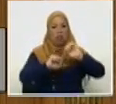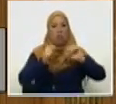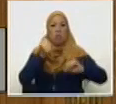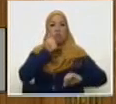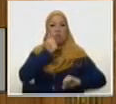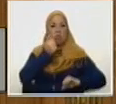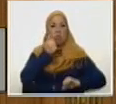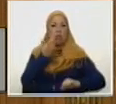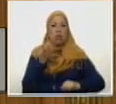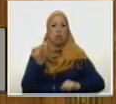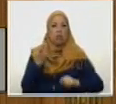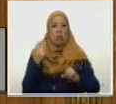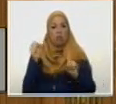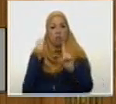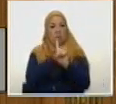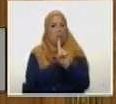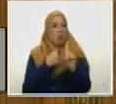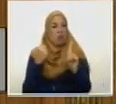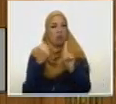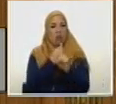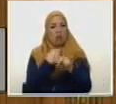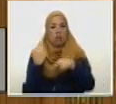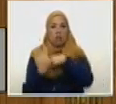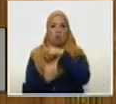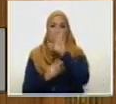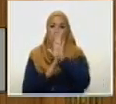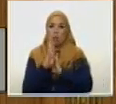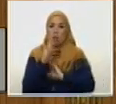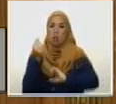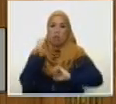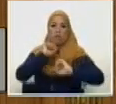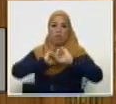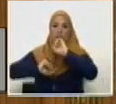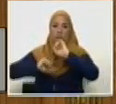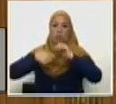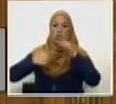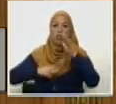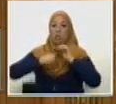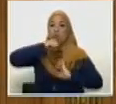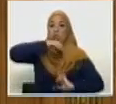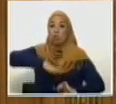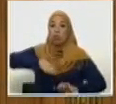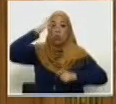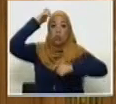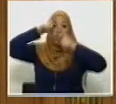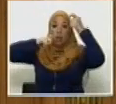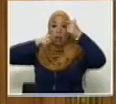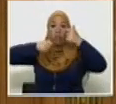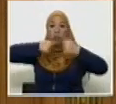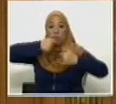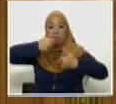lucha, a continuar defendiendo nuestra revolución, a continuar defendiendo el legado de Chávez,